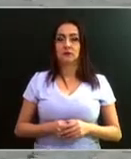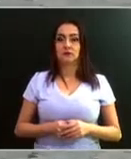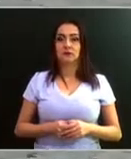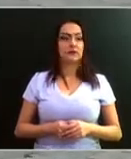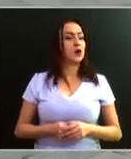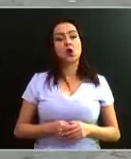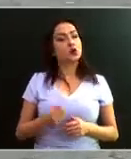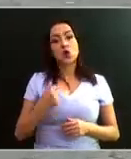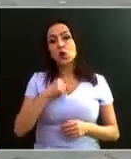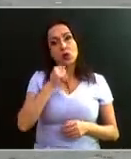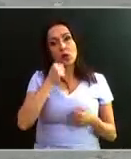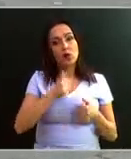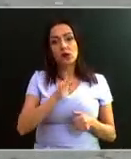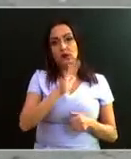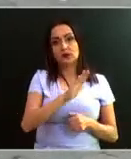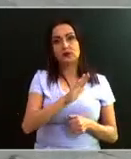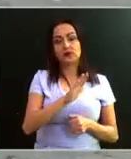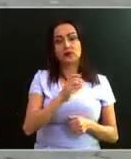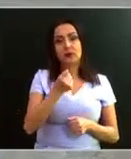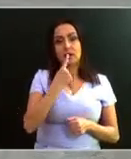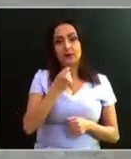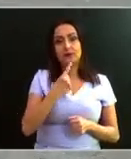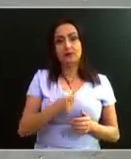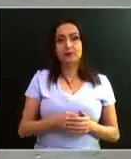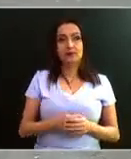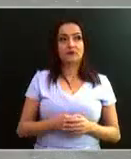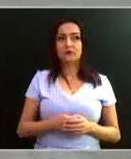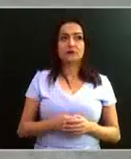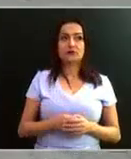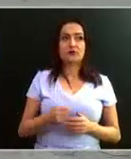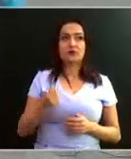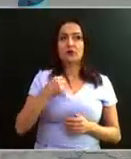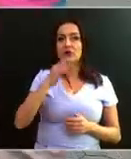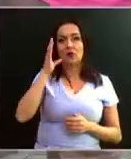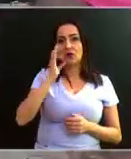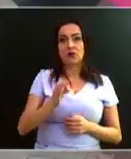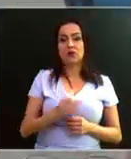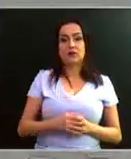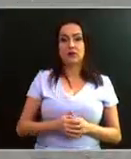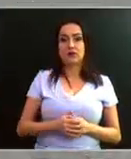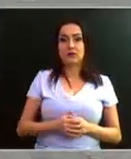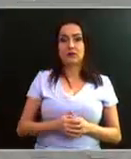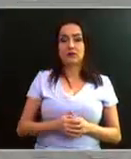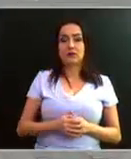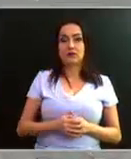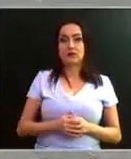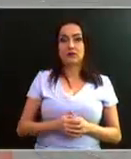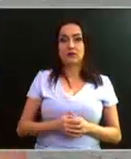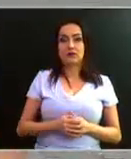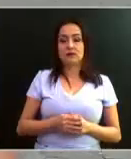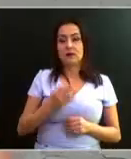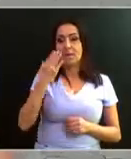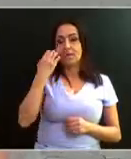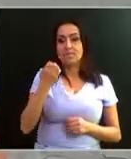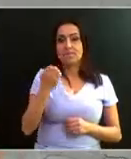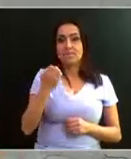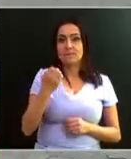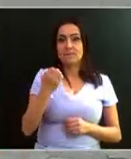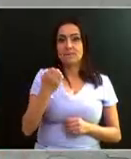entonces no estoy de acuerdo con ese medicamento. Ah, no, eso yo no creo, porque de ahí es